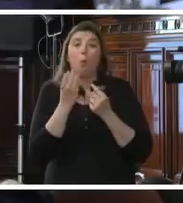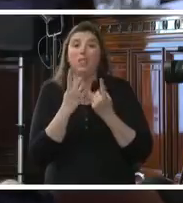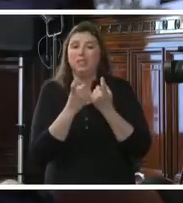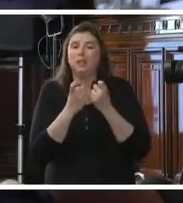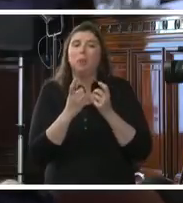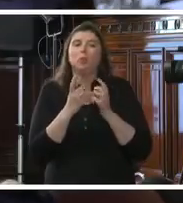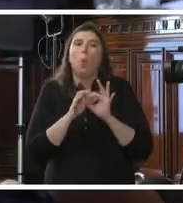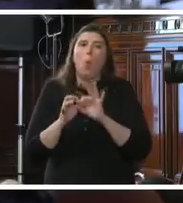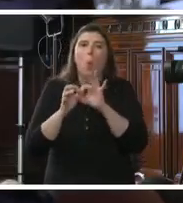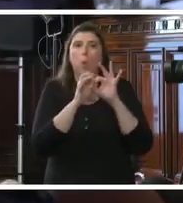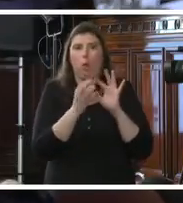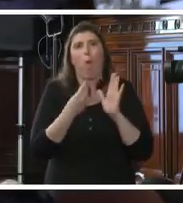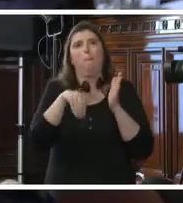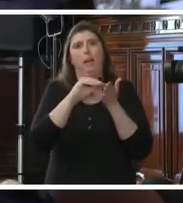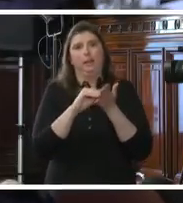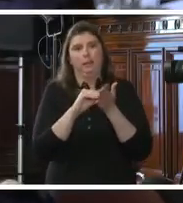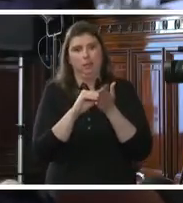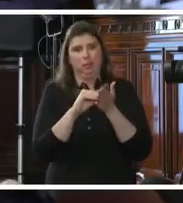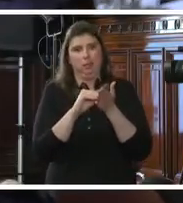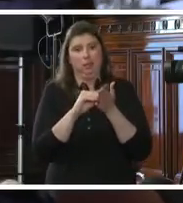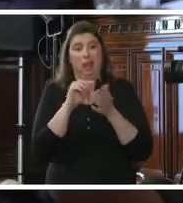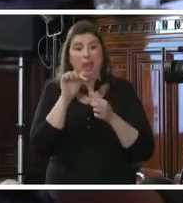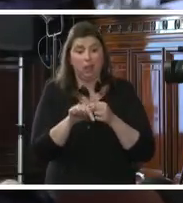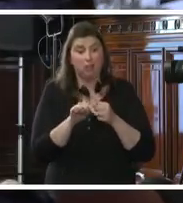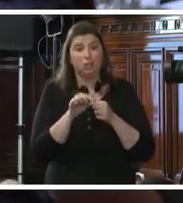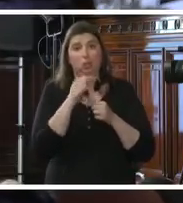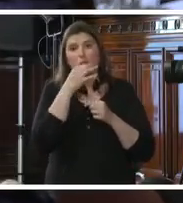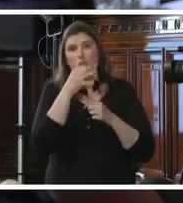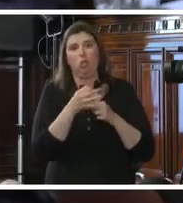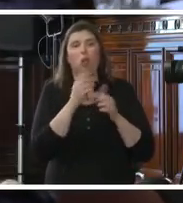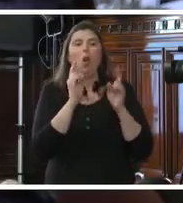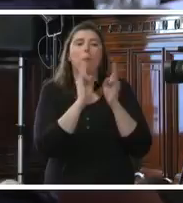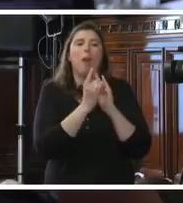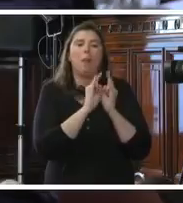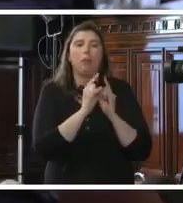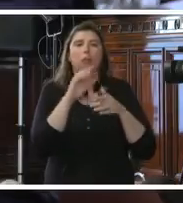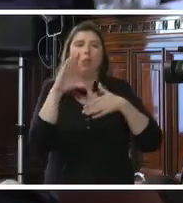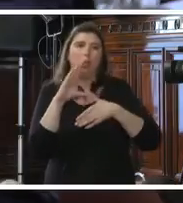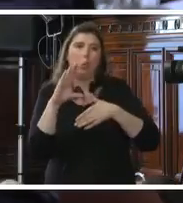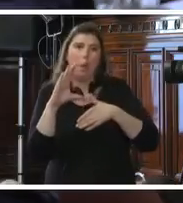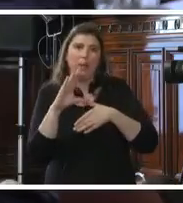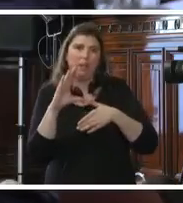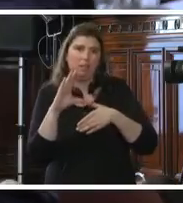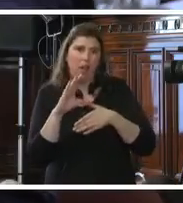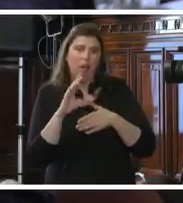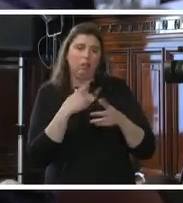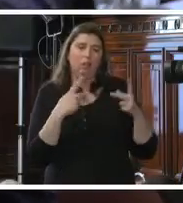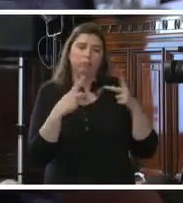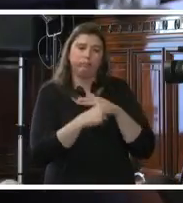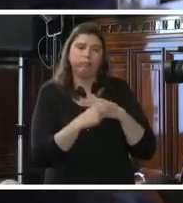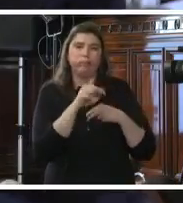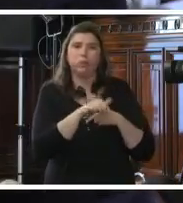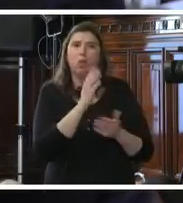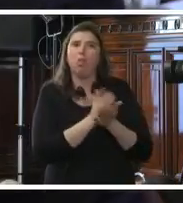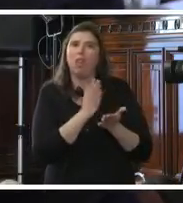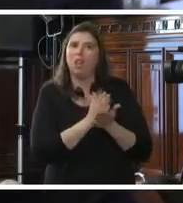más frente a eso que yo llamo esa cruzada que está dando en los parlamentos de Latinoamérica tendiente a recortar estos derechos